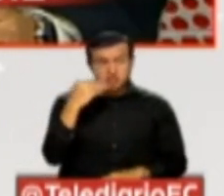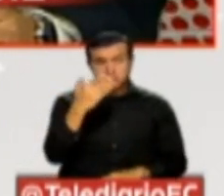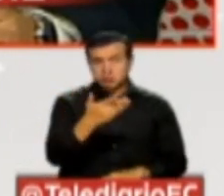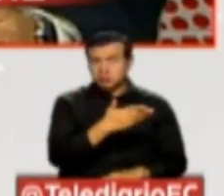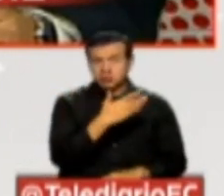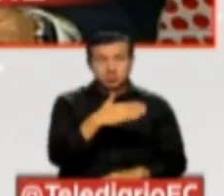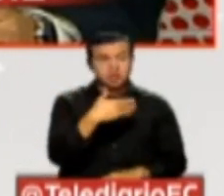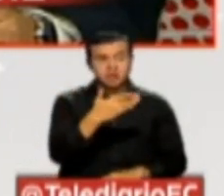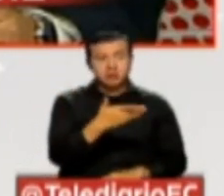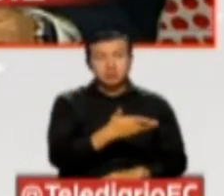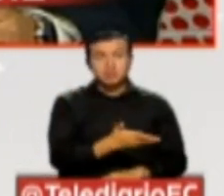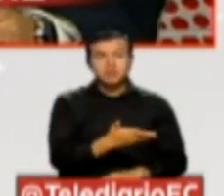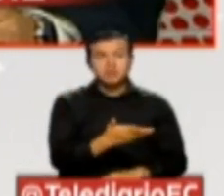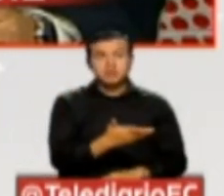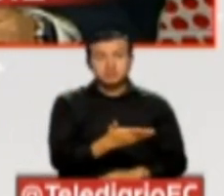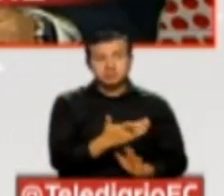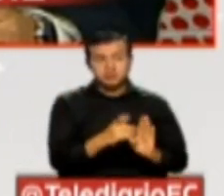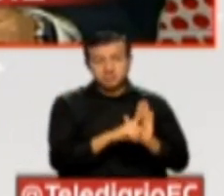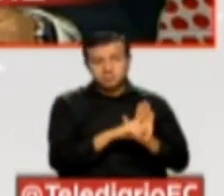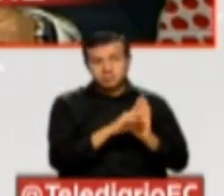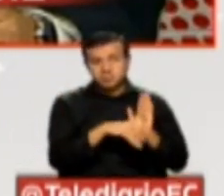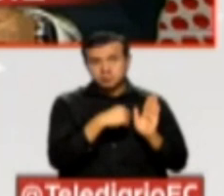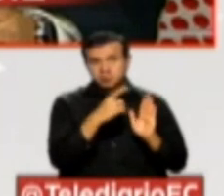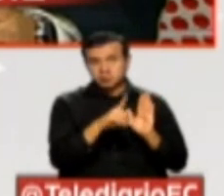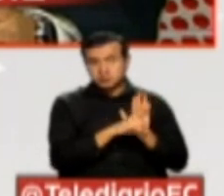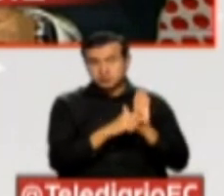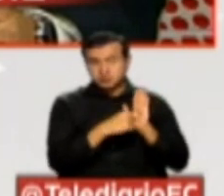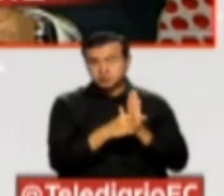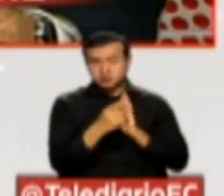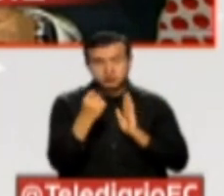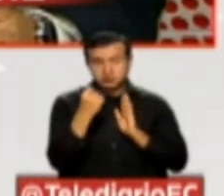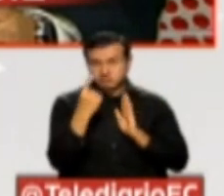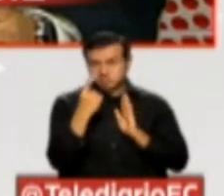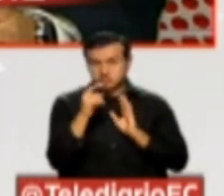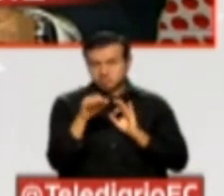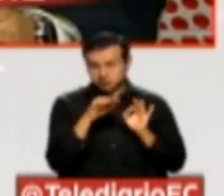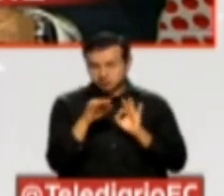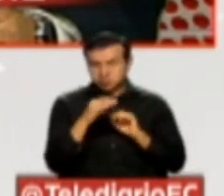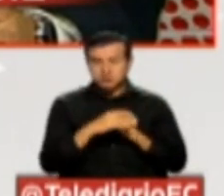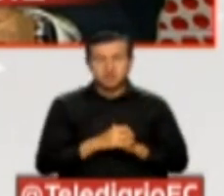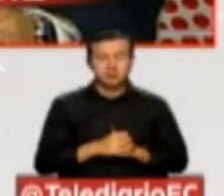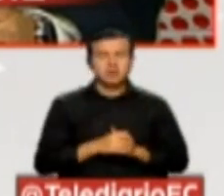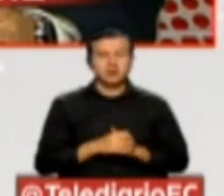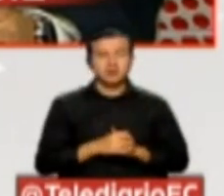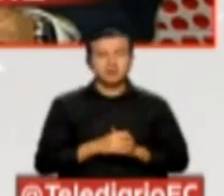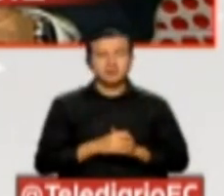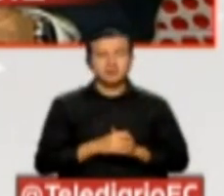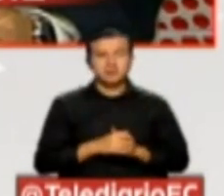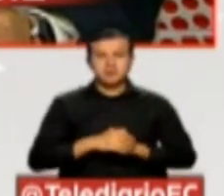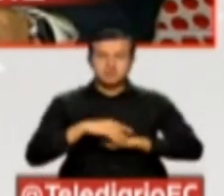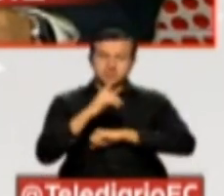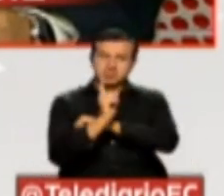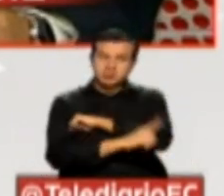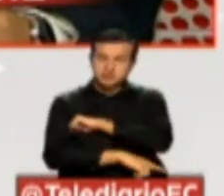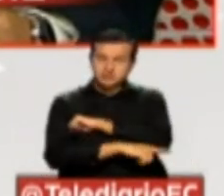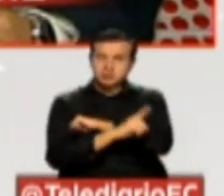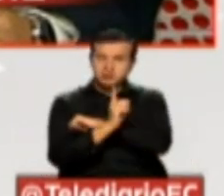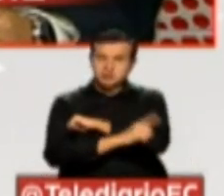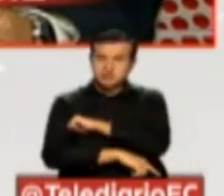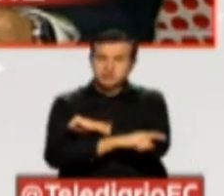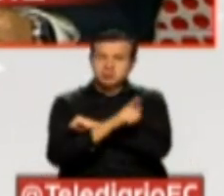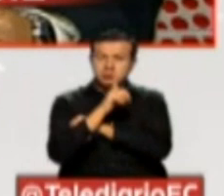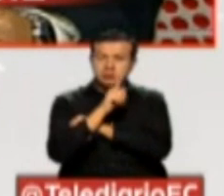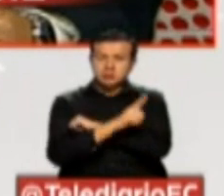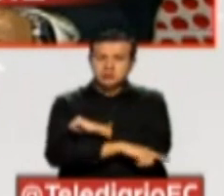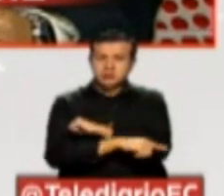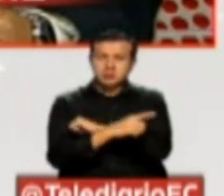¿cuál sería la consecuencia legal? Quiero decir, ¿cuál sería el castigo, la sanción? ¿Qué